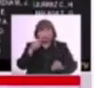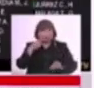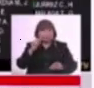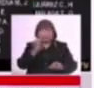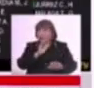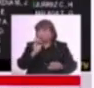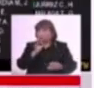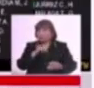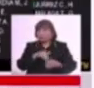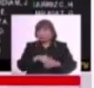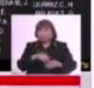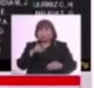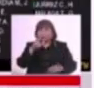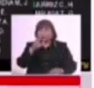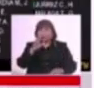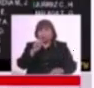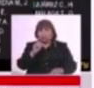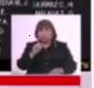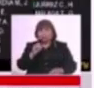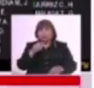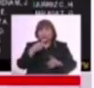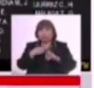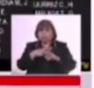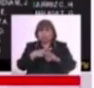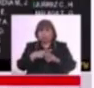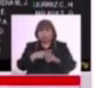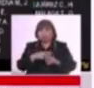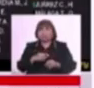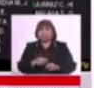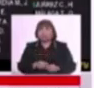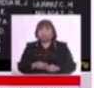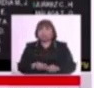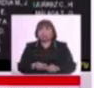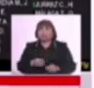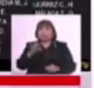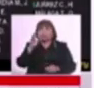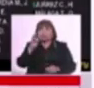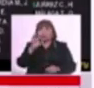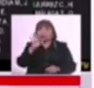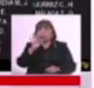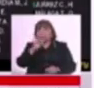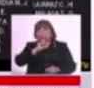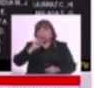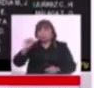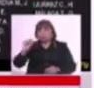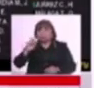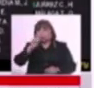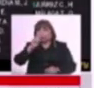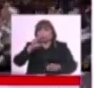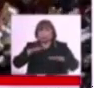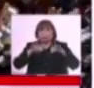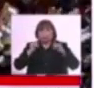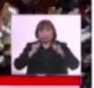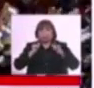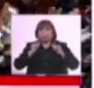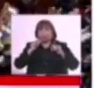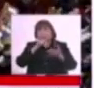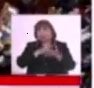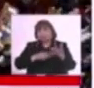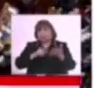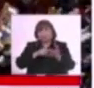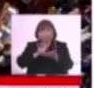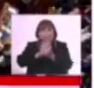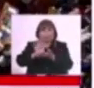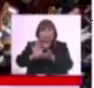lo que hoy se estaba viendo era la sanción por haber tenido relaciones sexuales en el despacho y haber ingerido